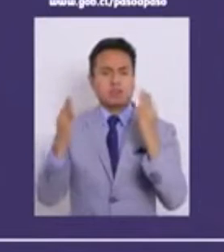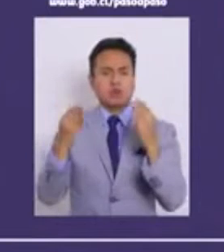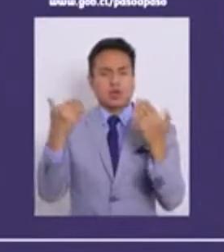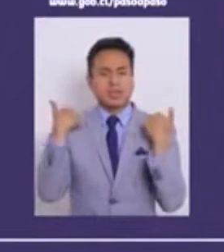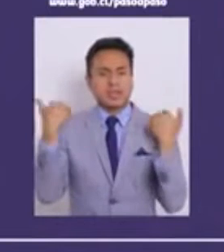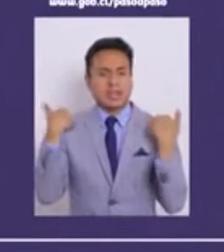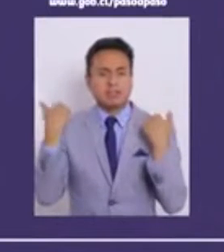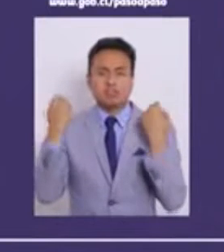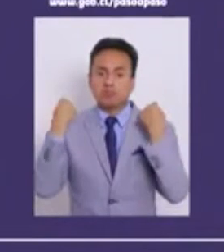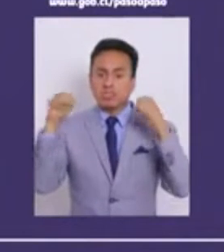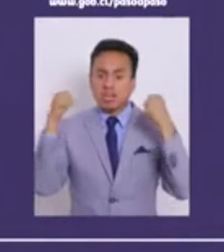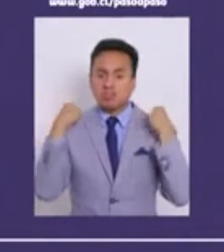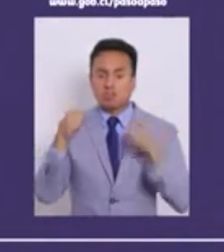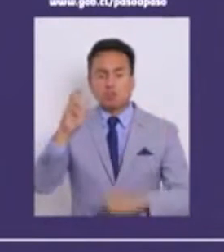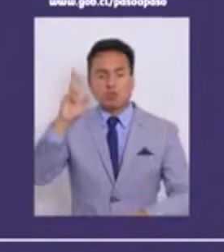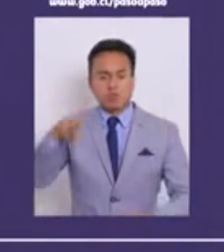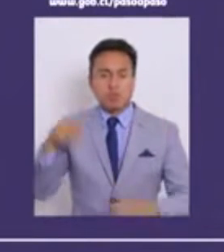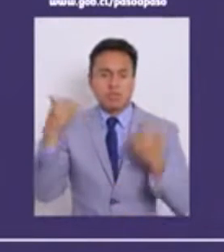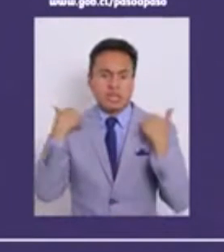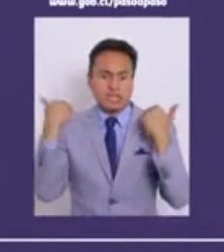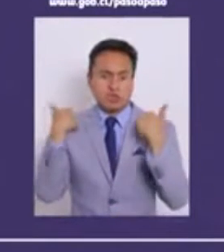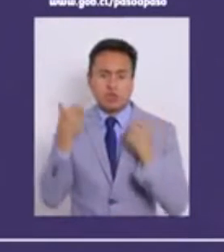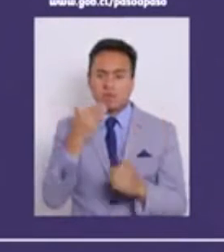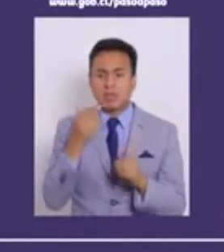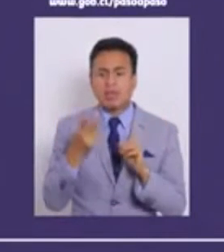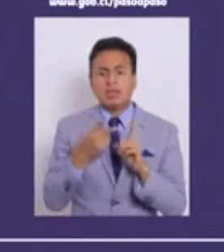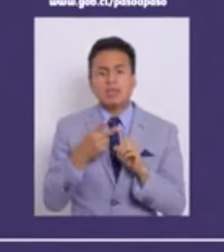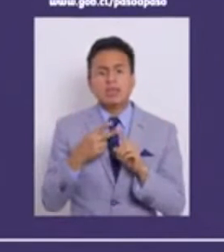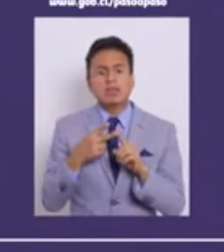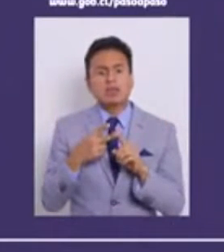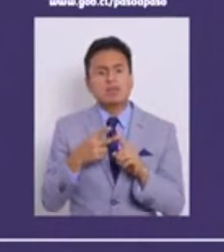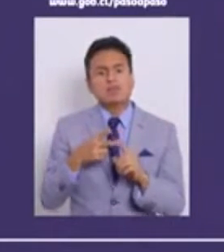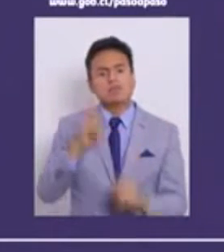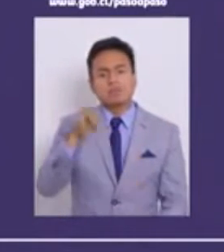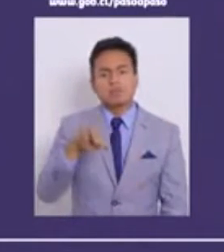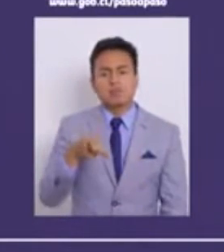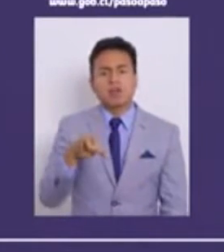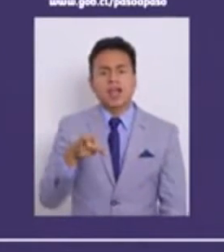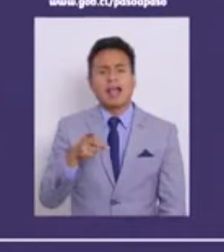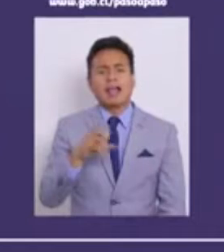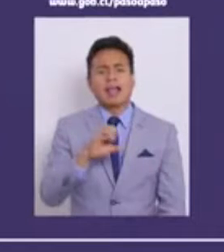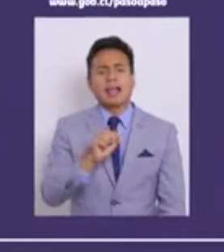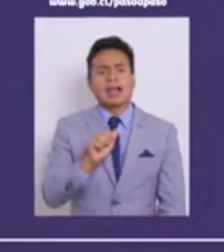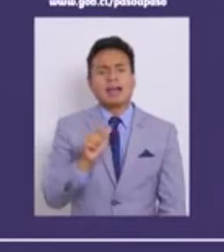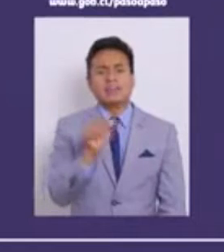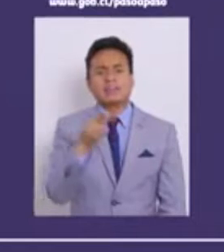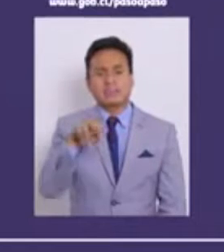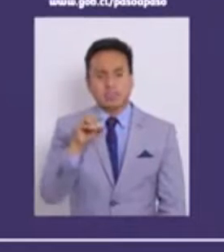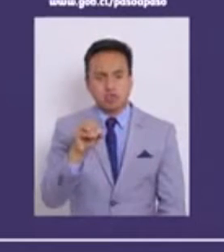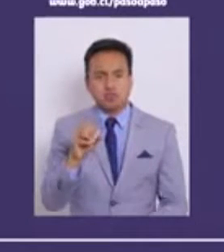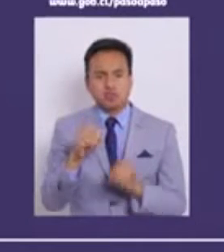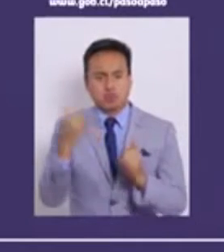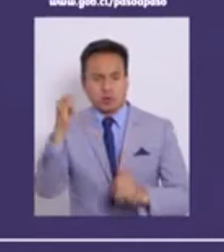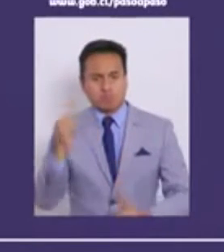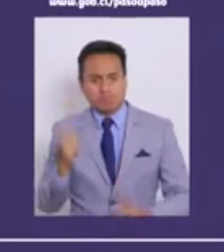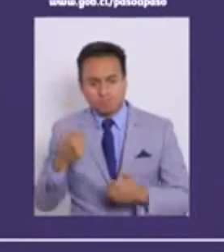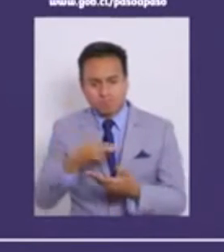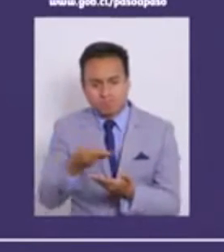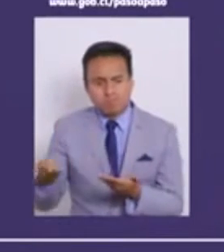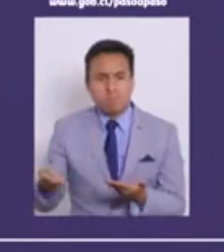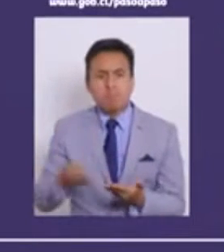gimnasios y la prohibición del funcionamiento de los casinos quiero recordar que el